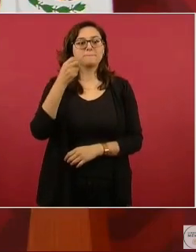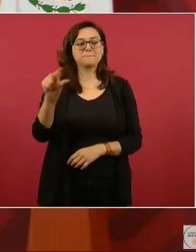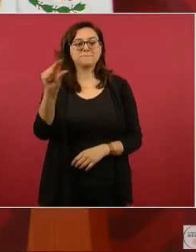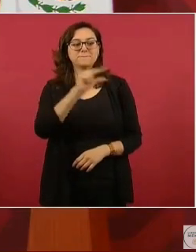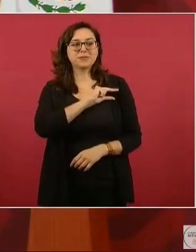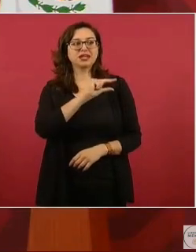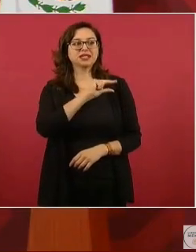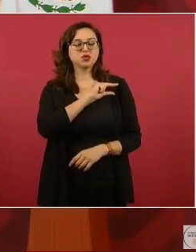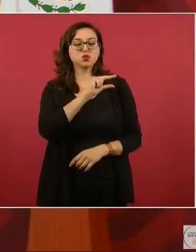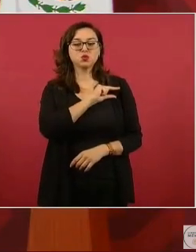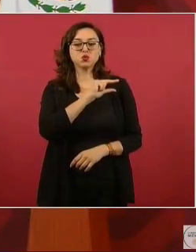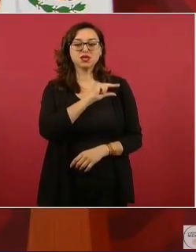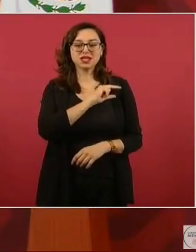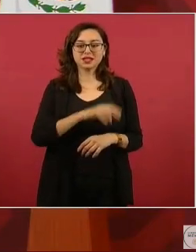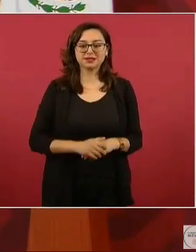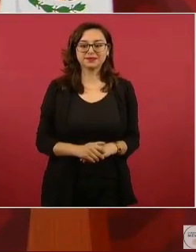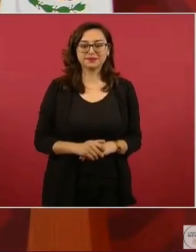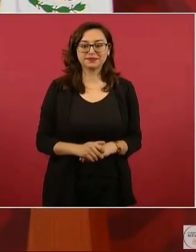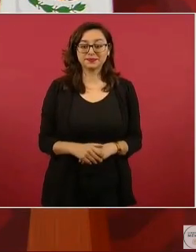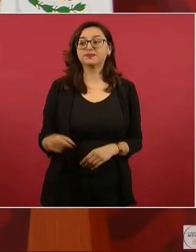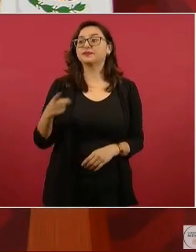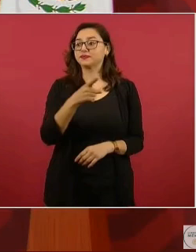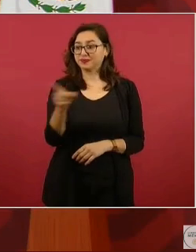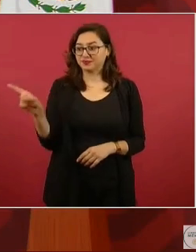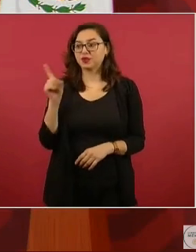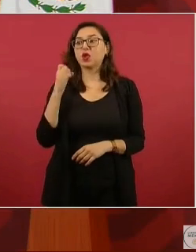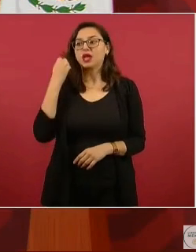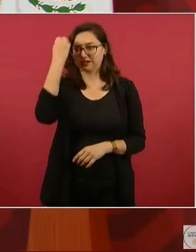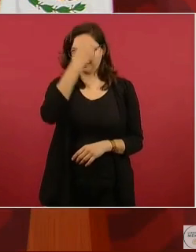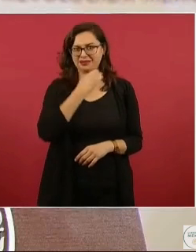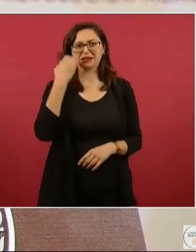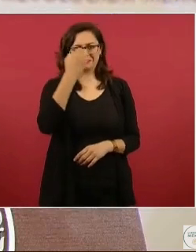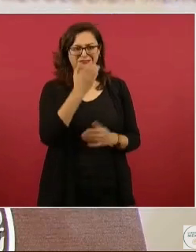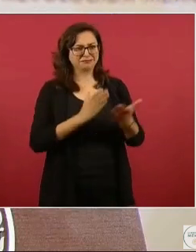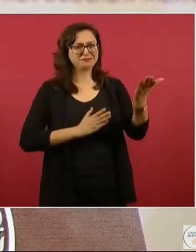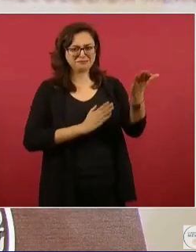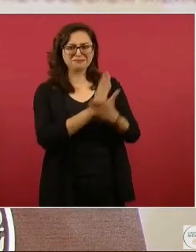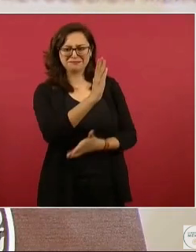Claro que pasaban el examen, pero no había cupo.